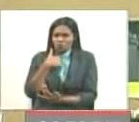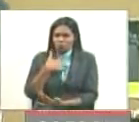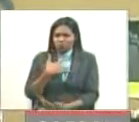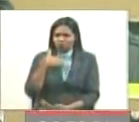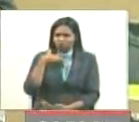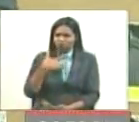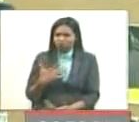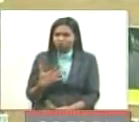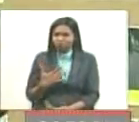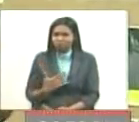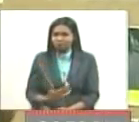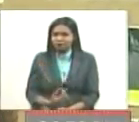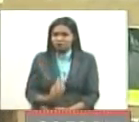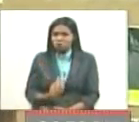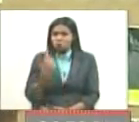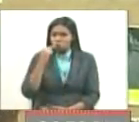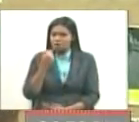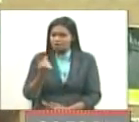¿Te refieres a mí?